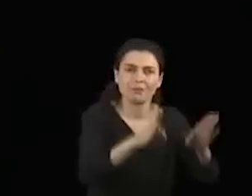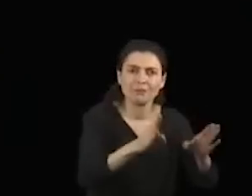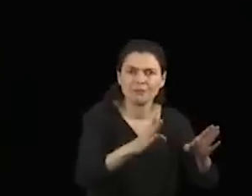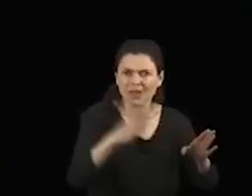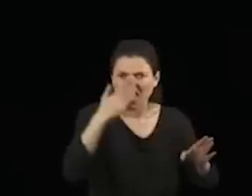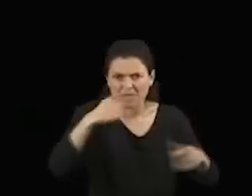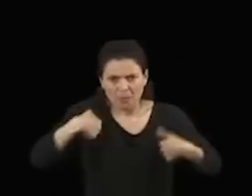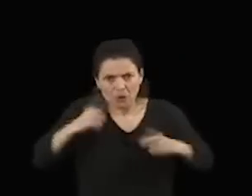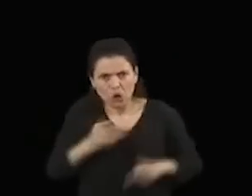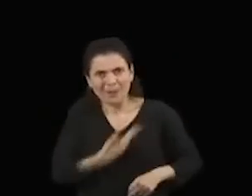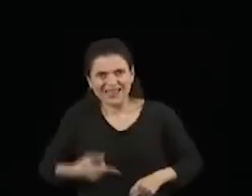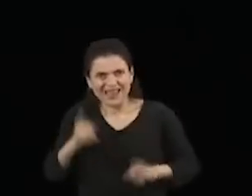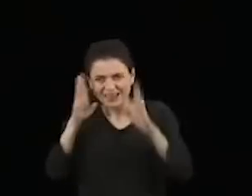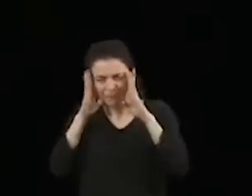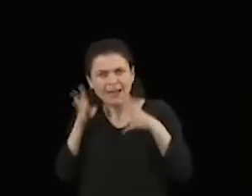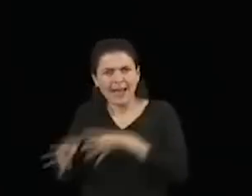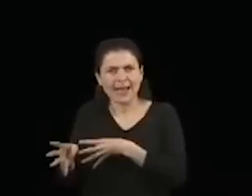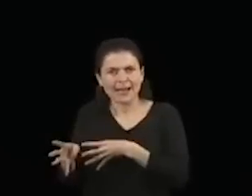tengo 3000 más.